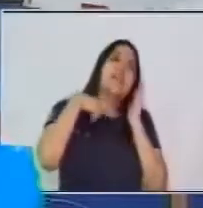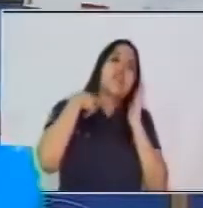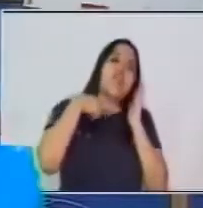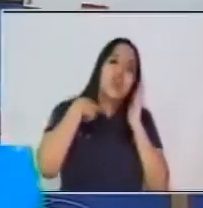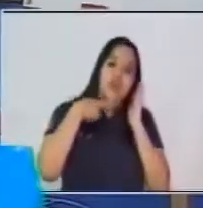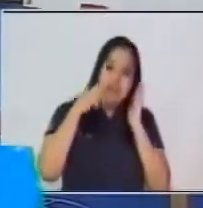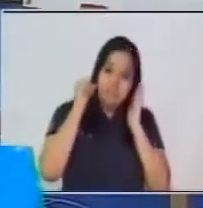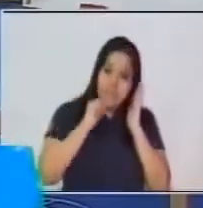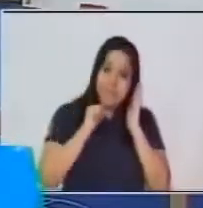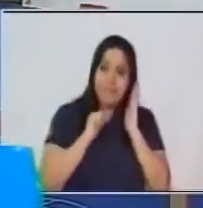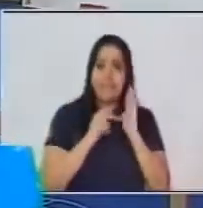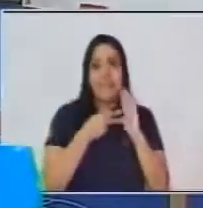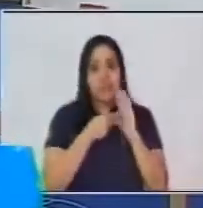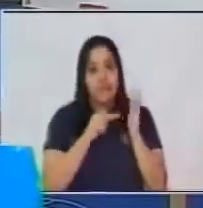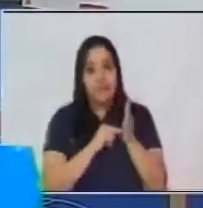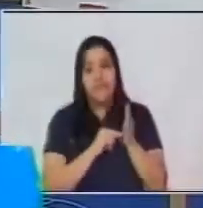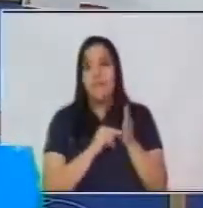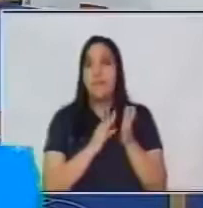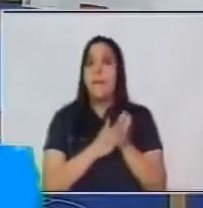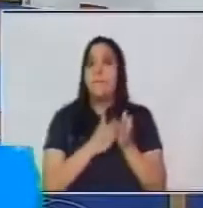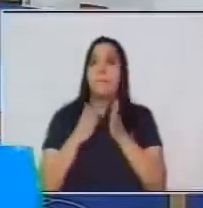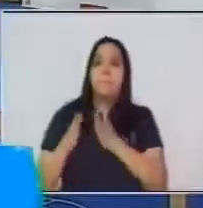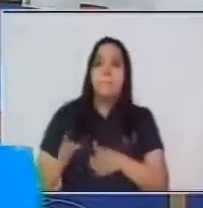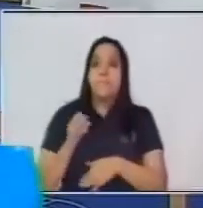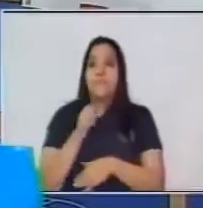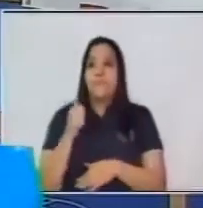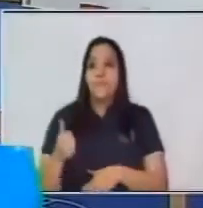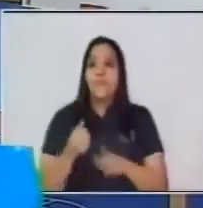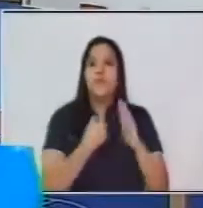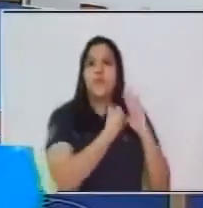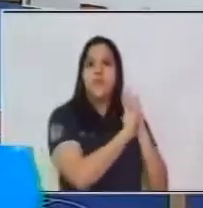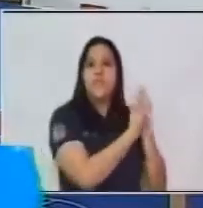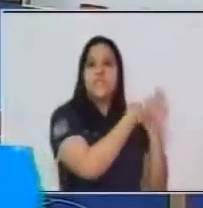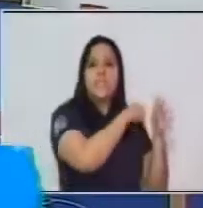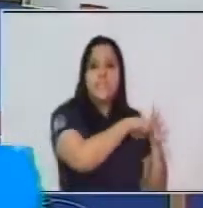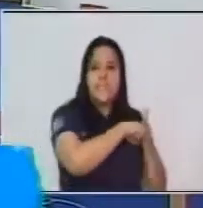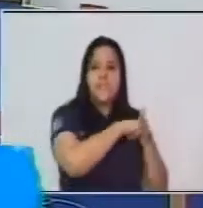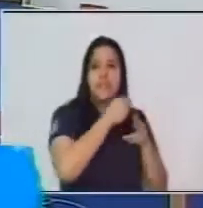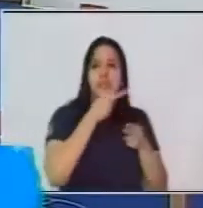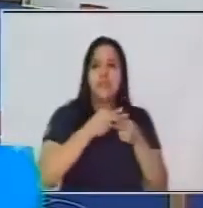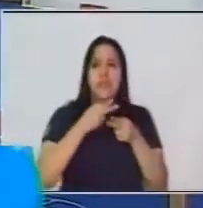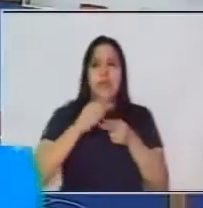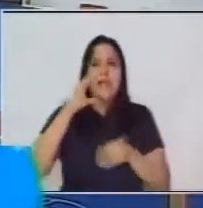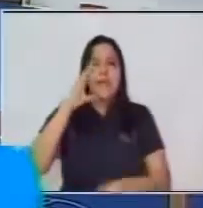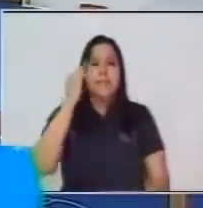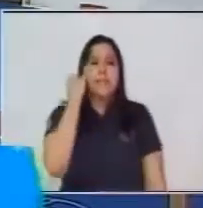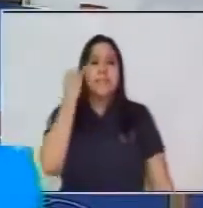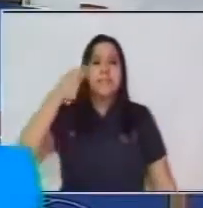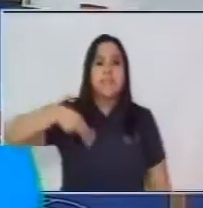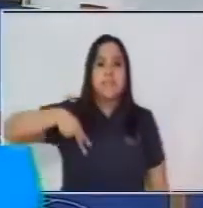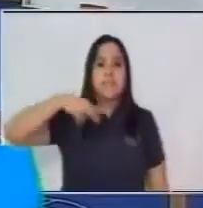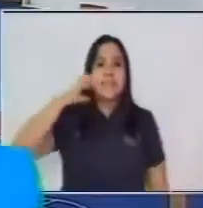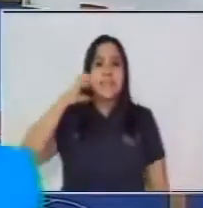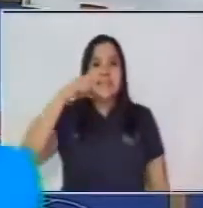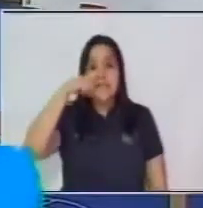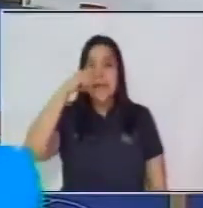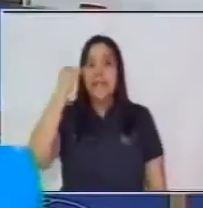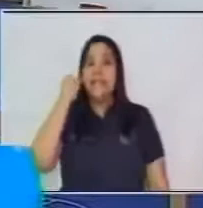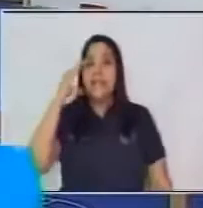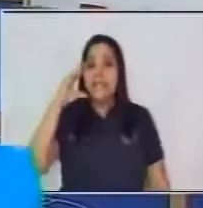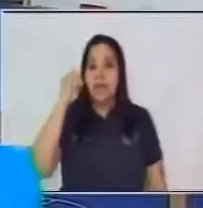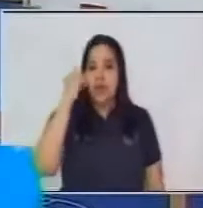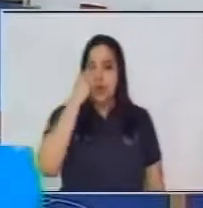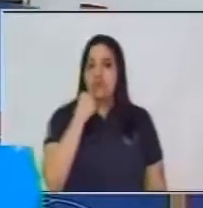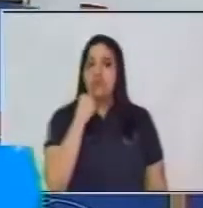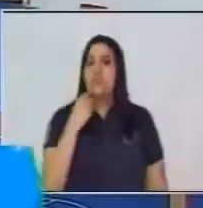cinéticos? Son líneas que le dan movimiento o sensación de movimiento al dibujo.